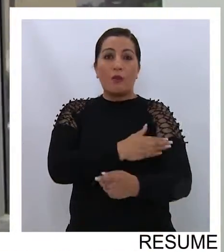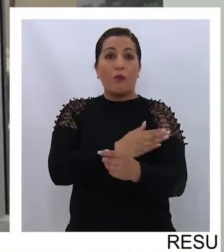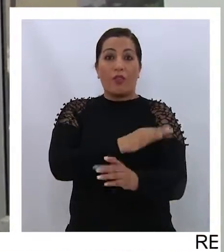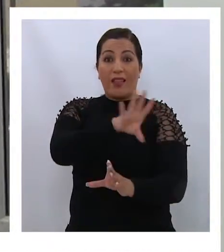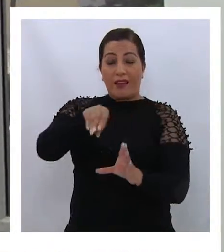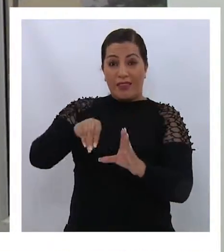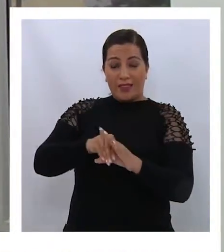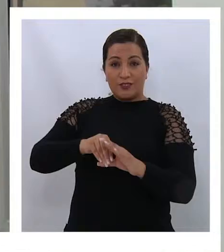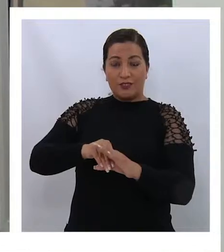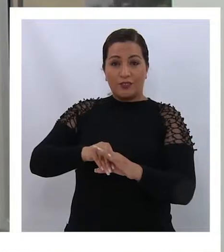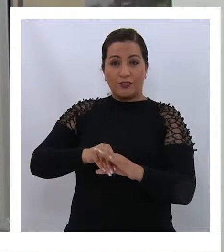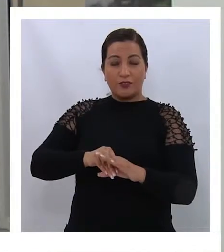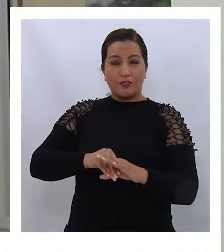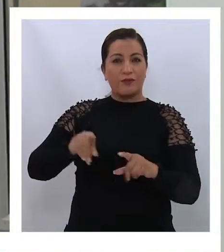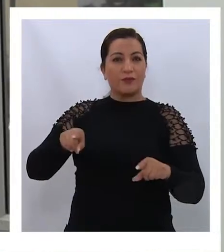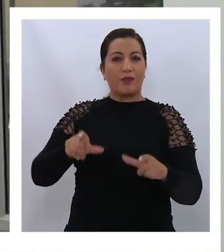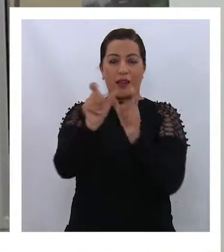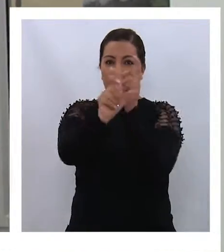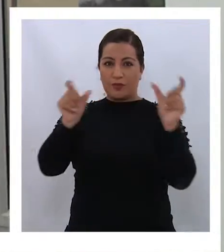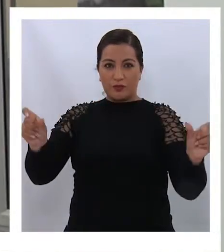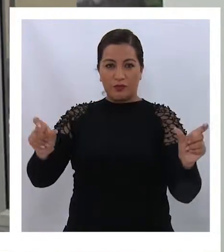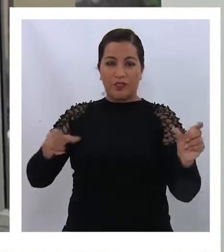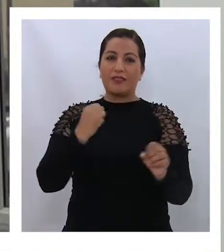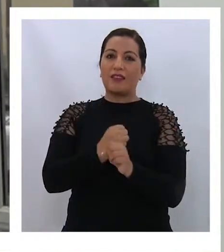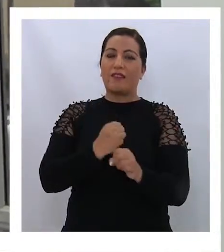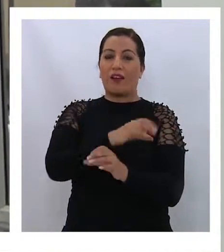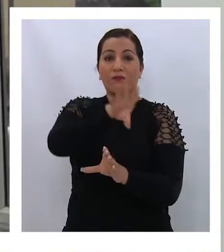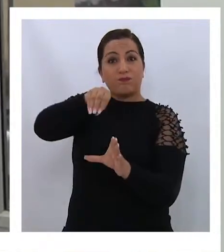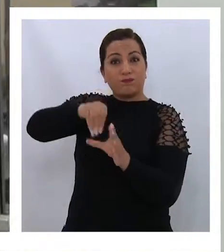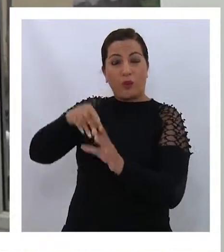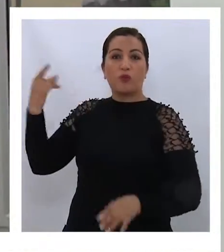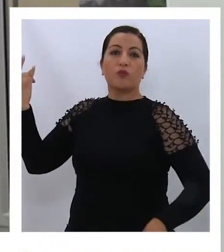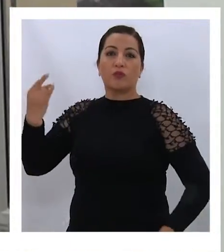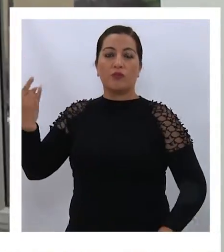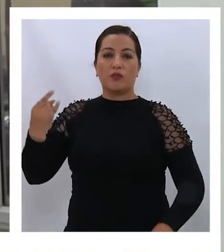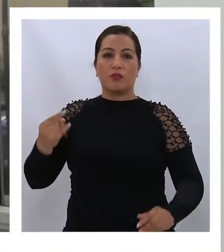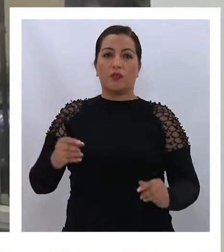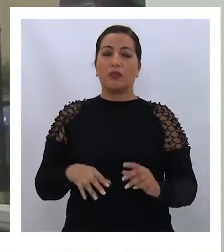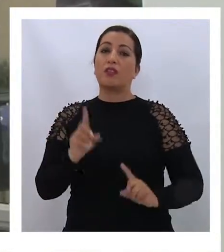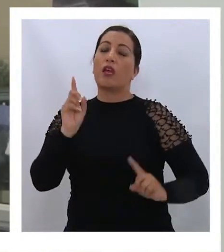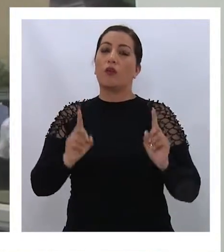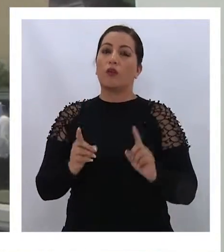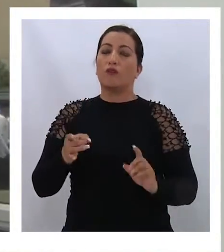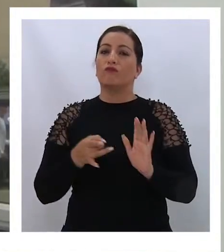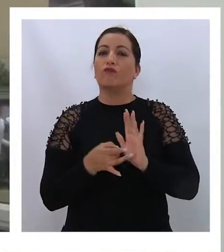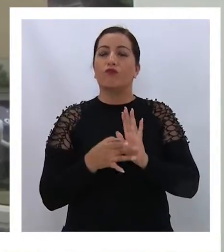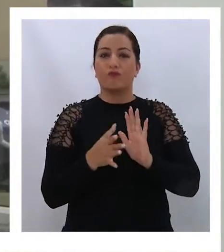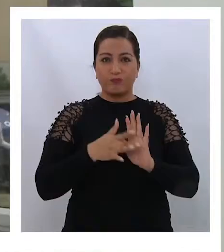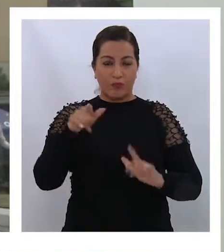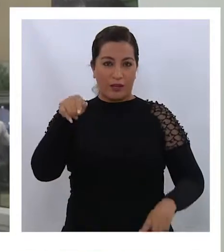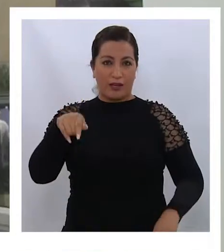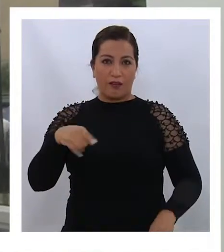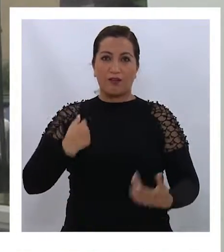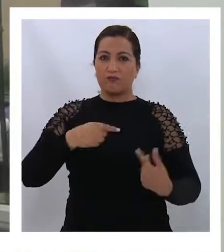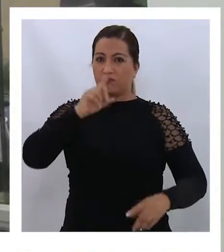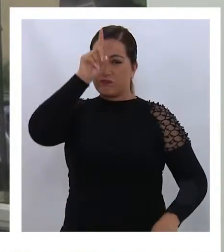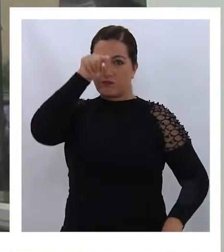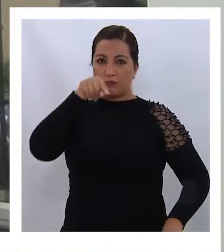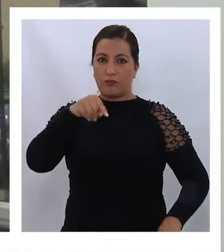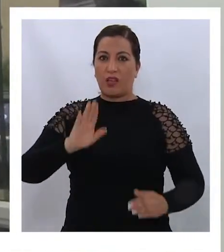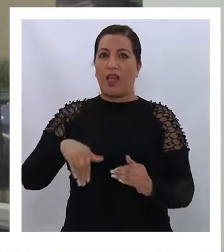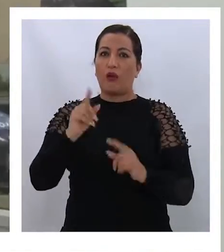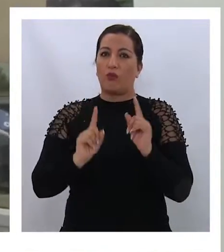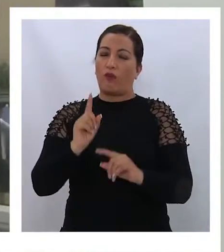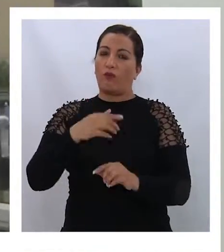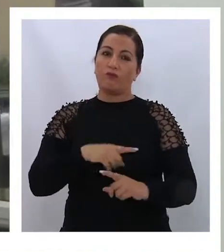organizaciones que permita empoderar a las personas que trabajan en las bases y poner en posiciones de vulnerabilidad a aquellos que han estado tradicionalmente en posiciones fuertes.